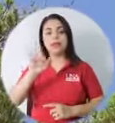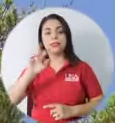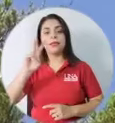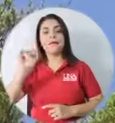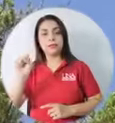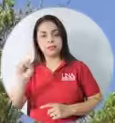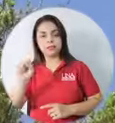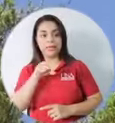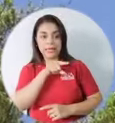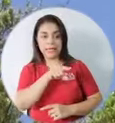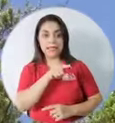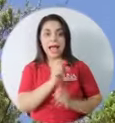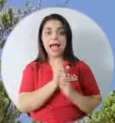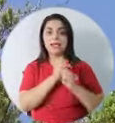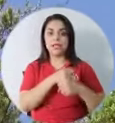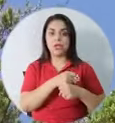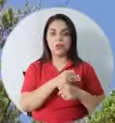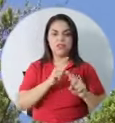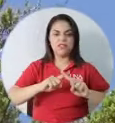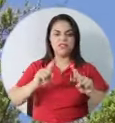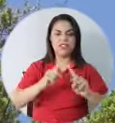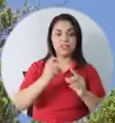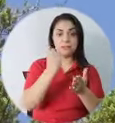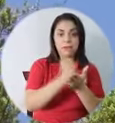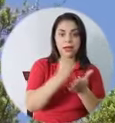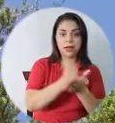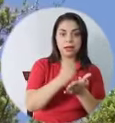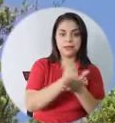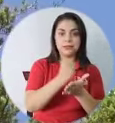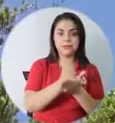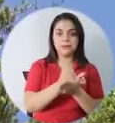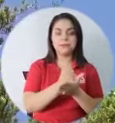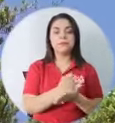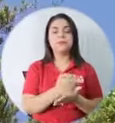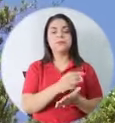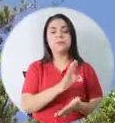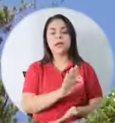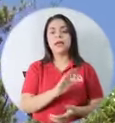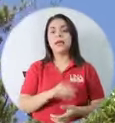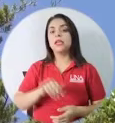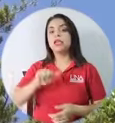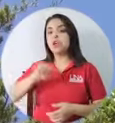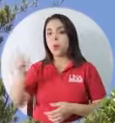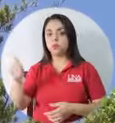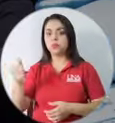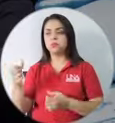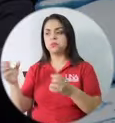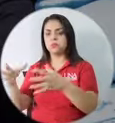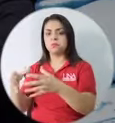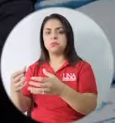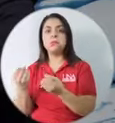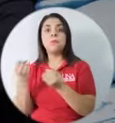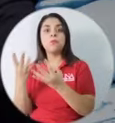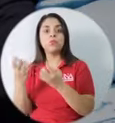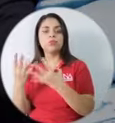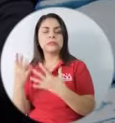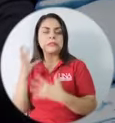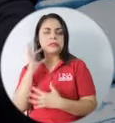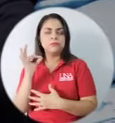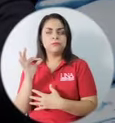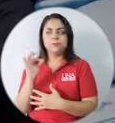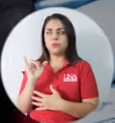marcas y sus propias estrategias en el mercado, y otros que son muchos, es una cantidad impresionante, son más de, en nuestras